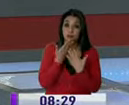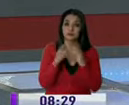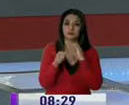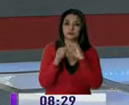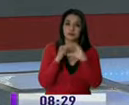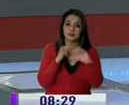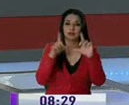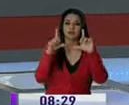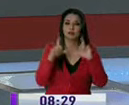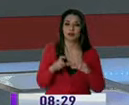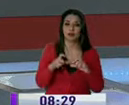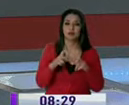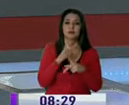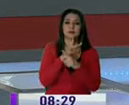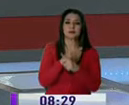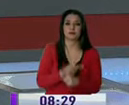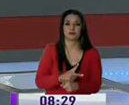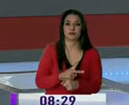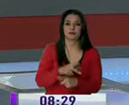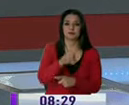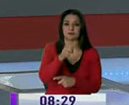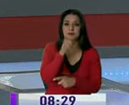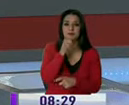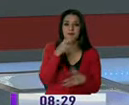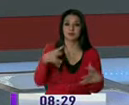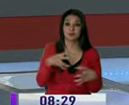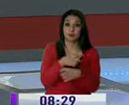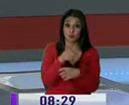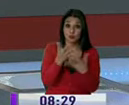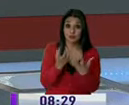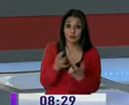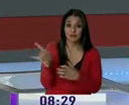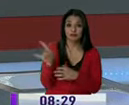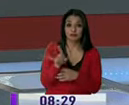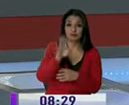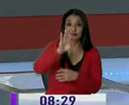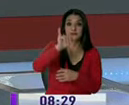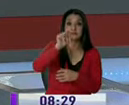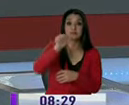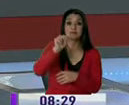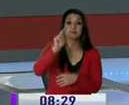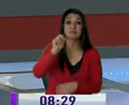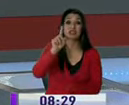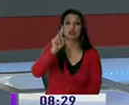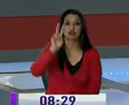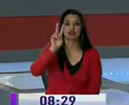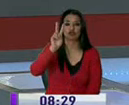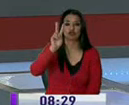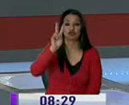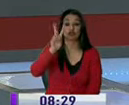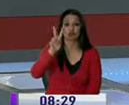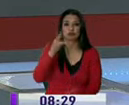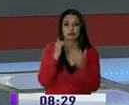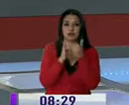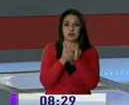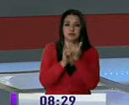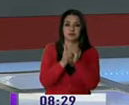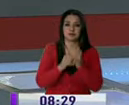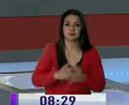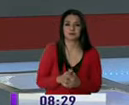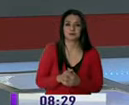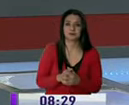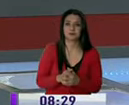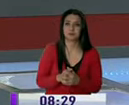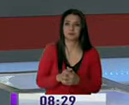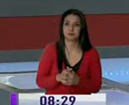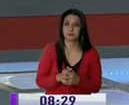caso que nos llega, es totalmente privada. Si usted quiere tenerla, es Blindos Chat, así se pronuncia, y oficialmente así se llama, pero para